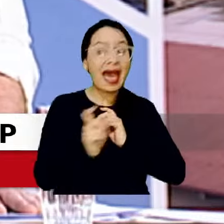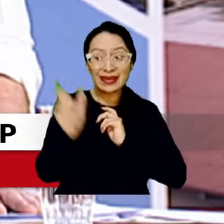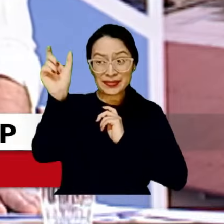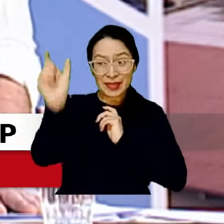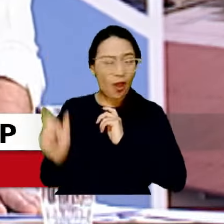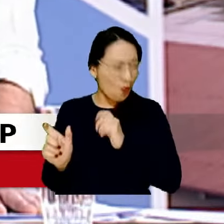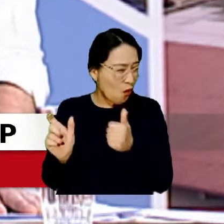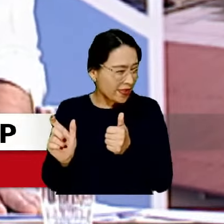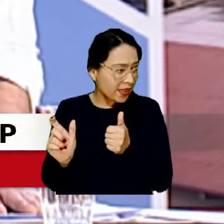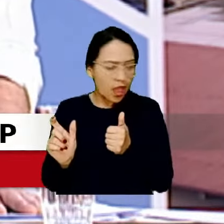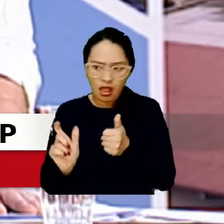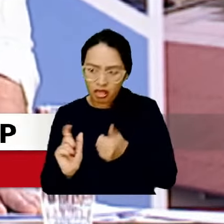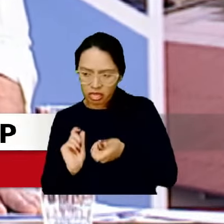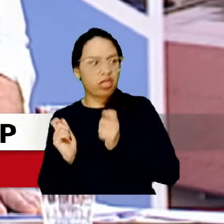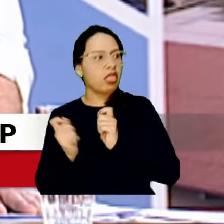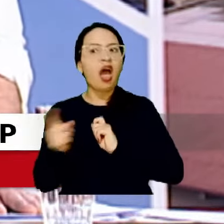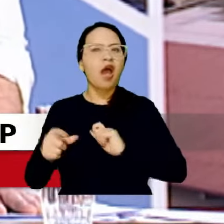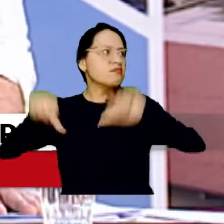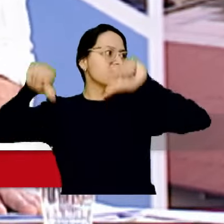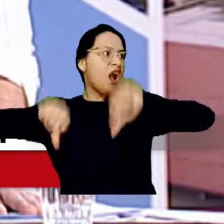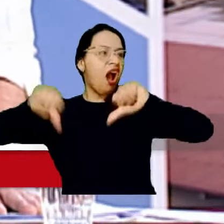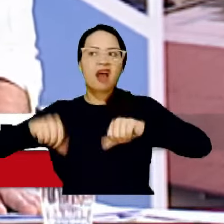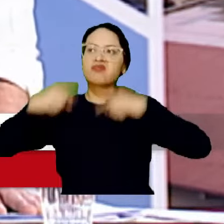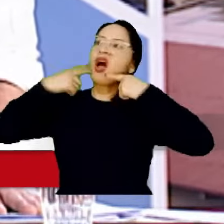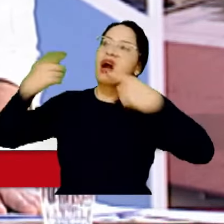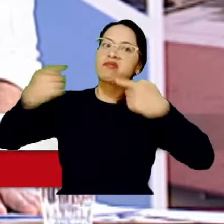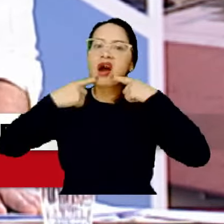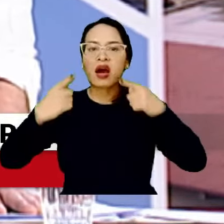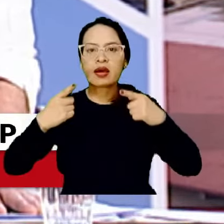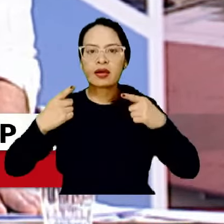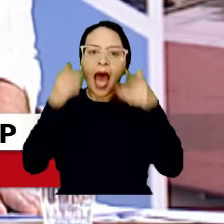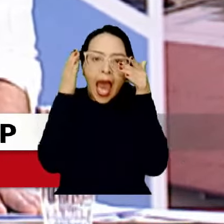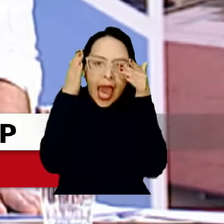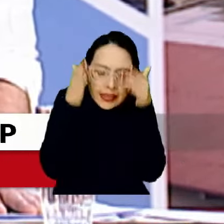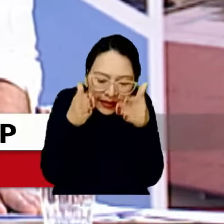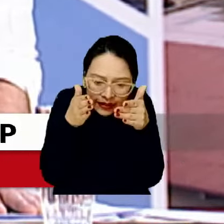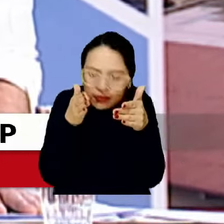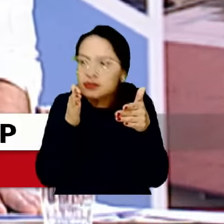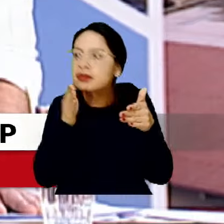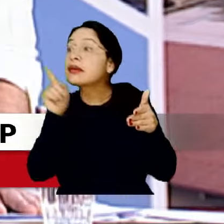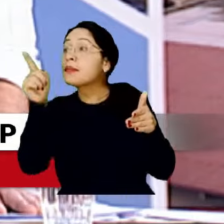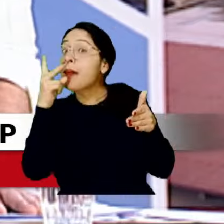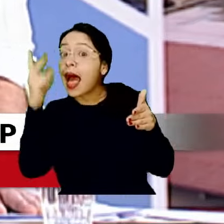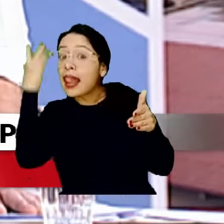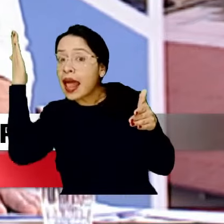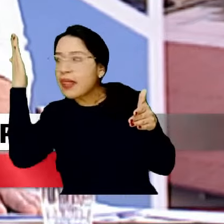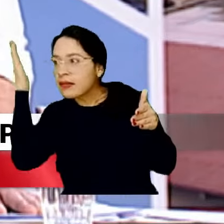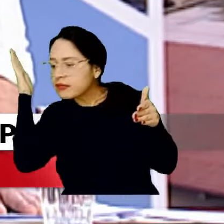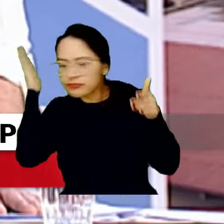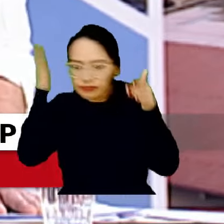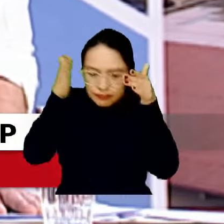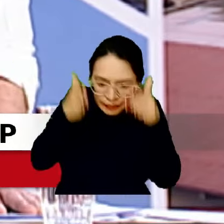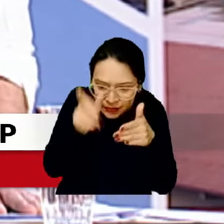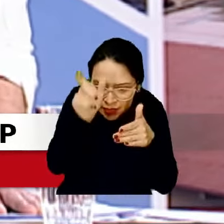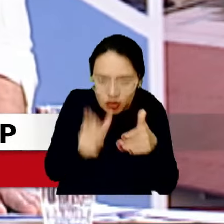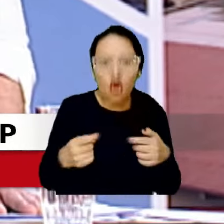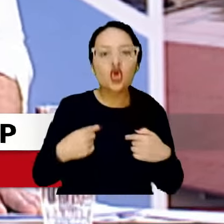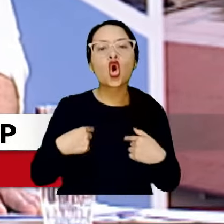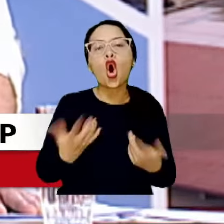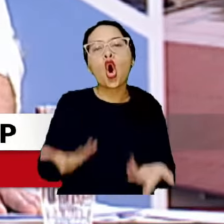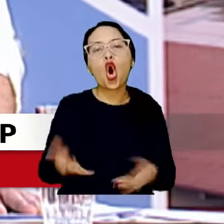que todo queda huella, en todo queda huella. Y precisamente de ello es que ya vamos a tomar cartas en el